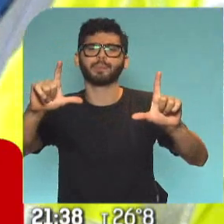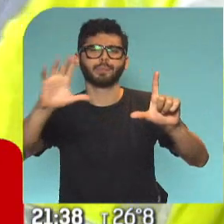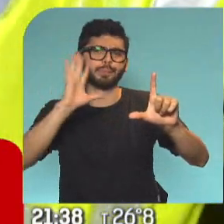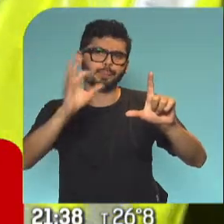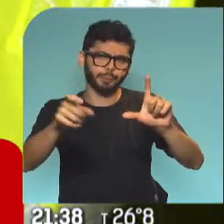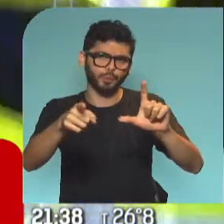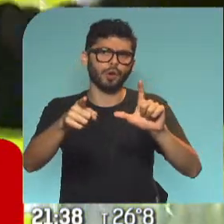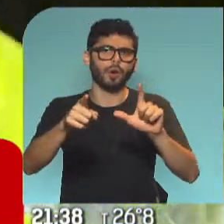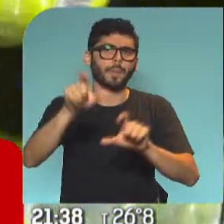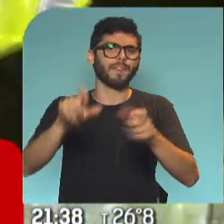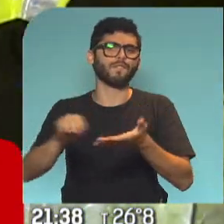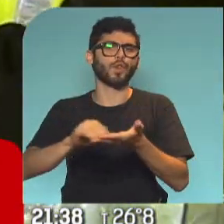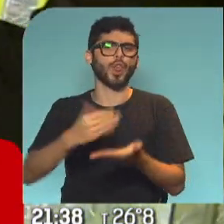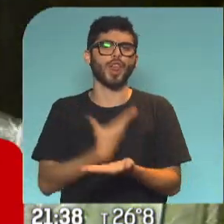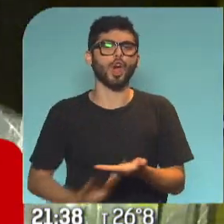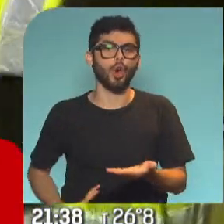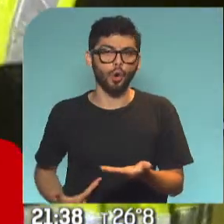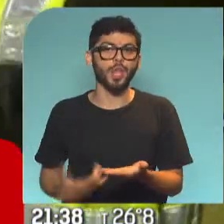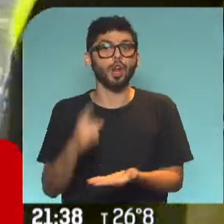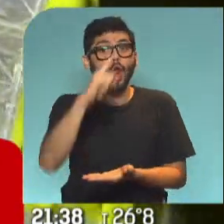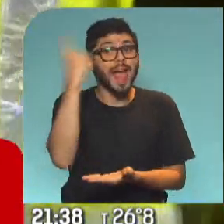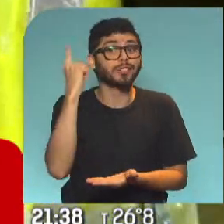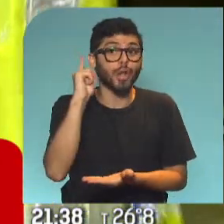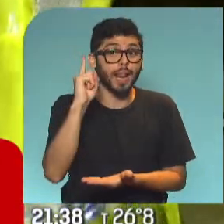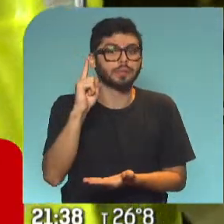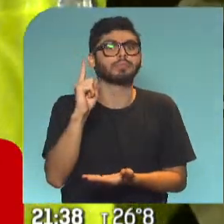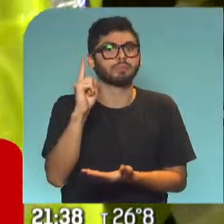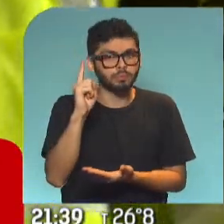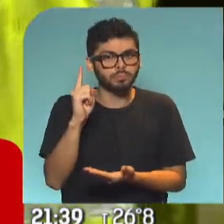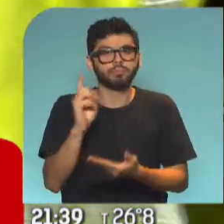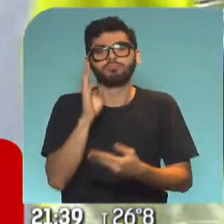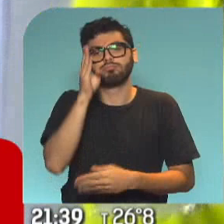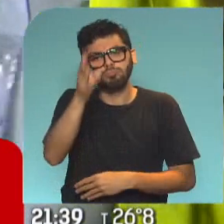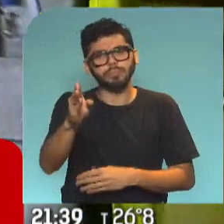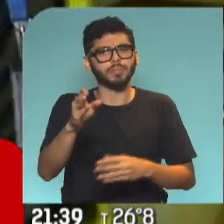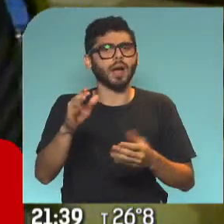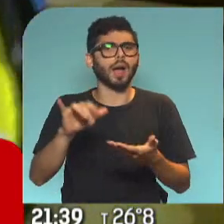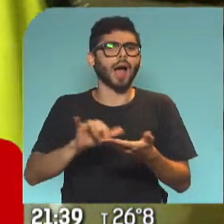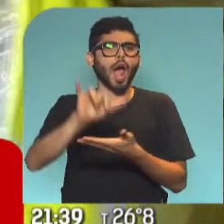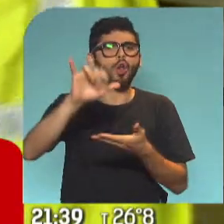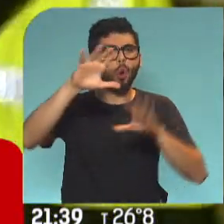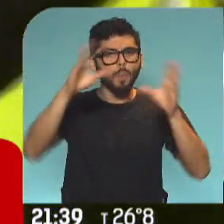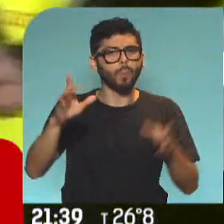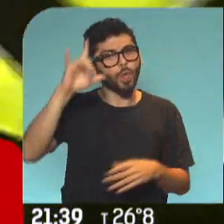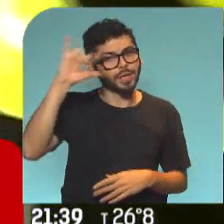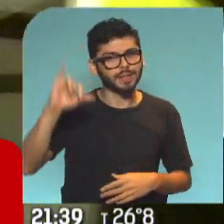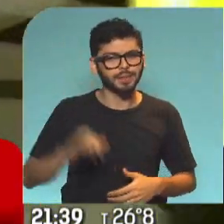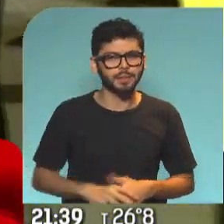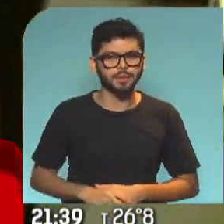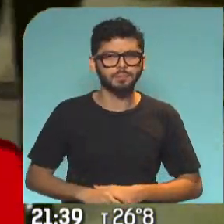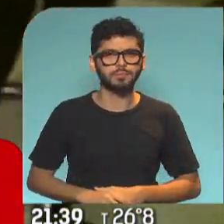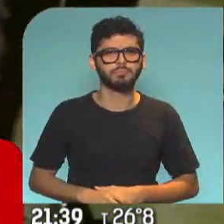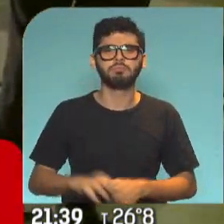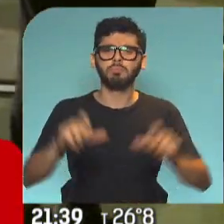los funcionarios del gobierno nacional que se han acercado al aeropuerto de Ezeiza. Qué importante